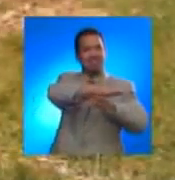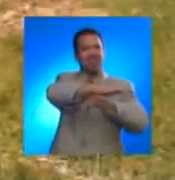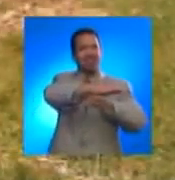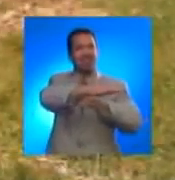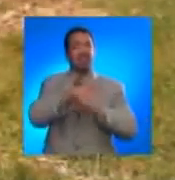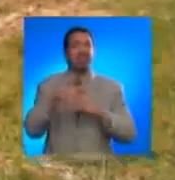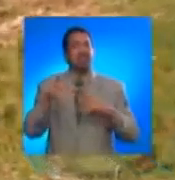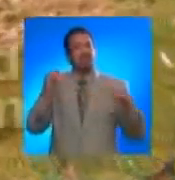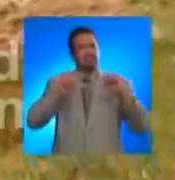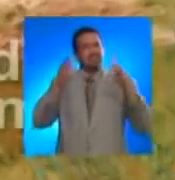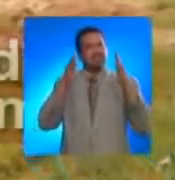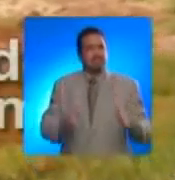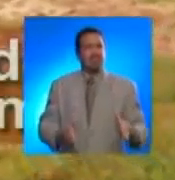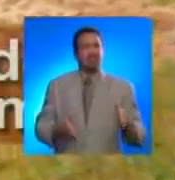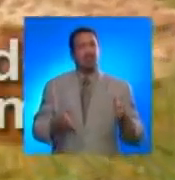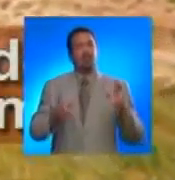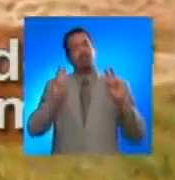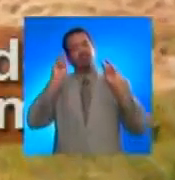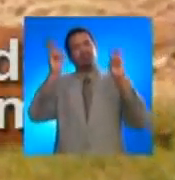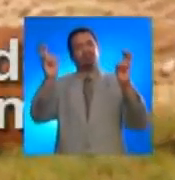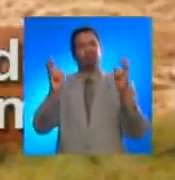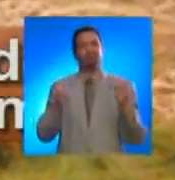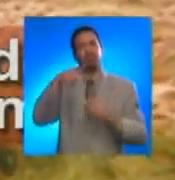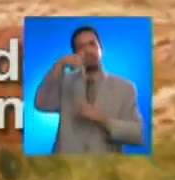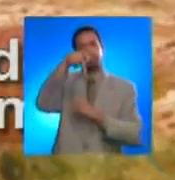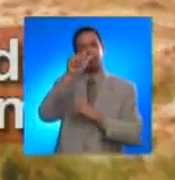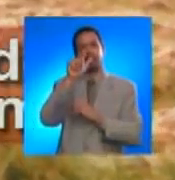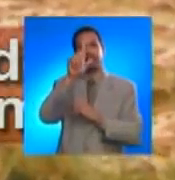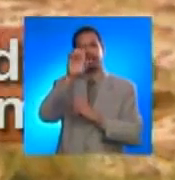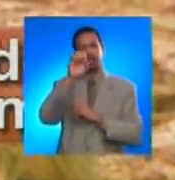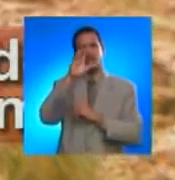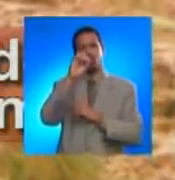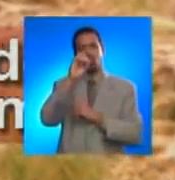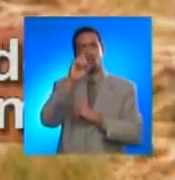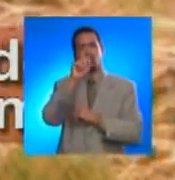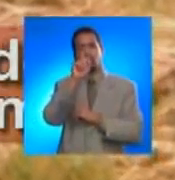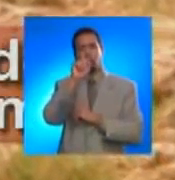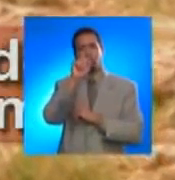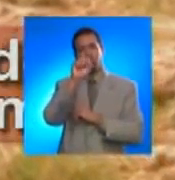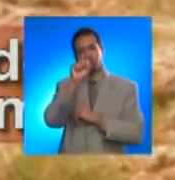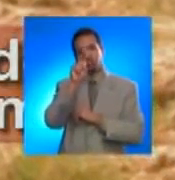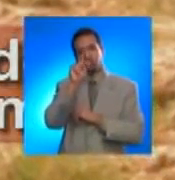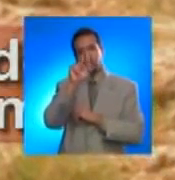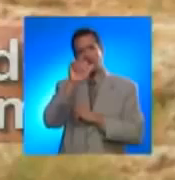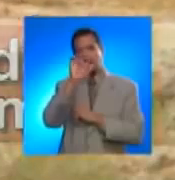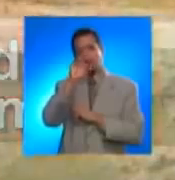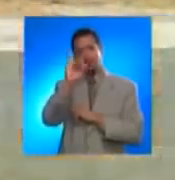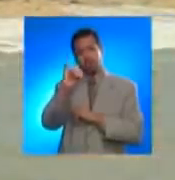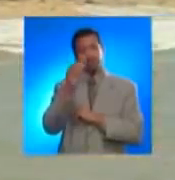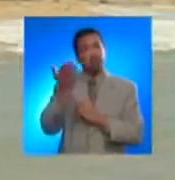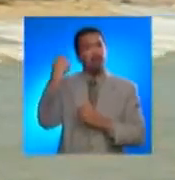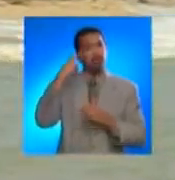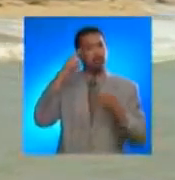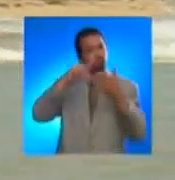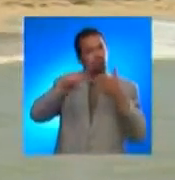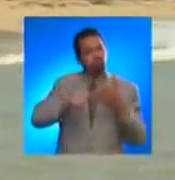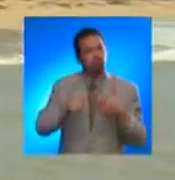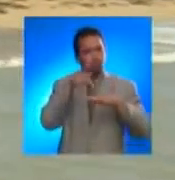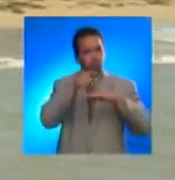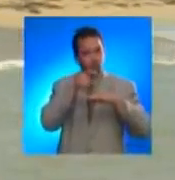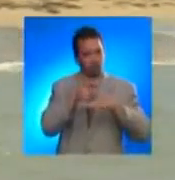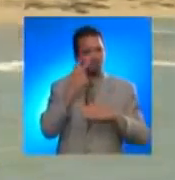tierra adentro. Esto se pudo observar en el tsunami de 1918 en Puerto Rico. Los tsunamis arrastran material